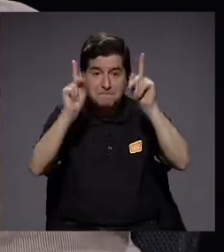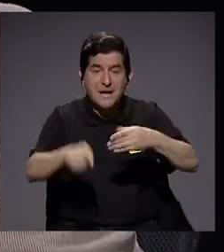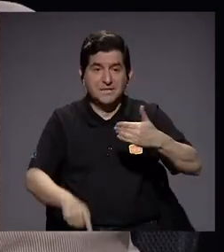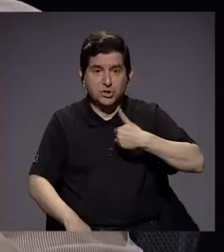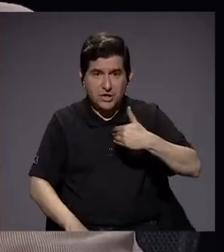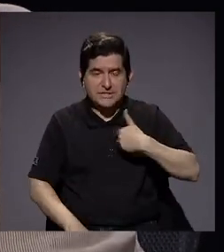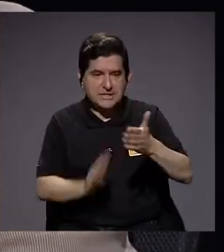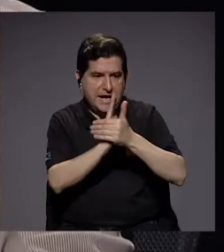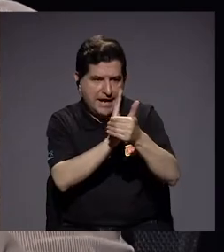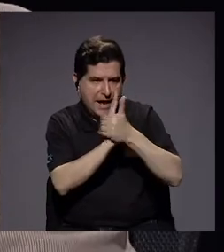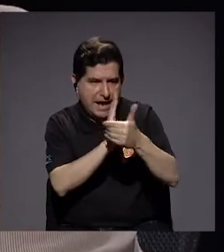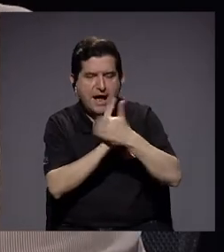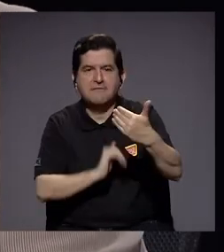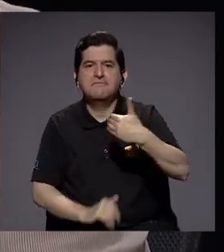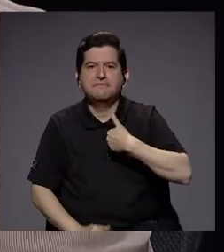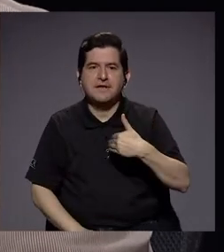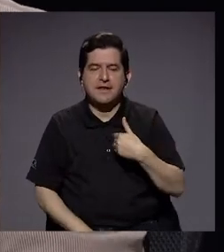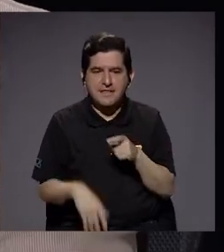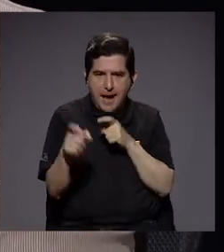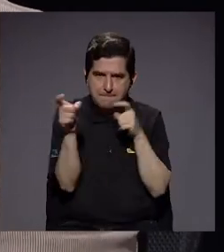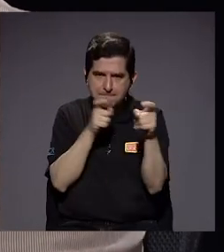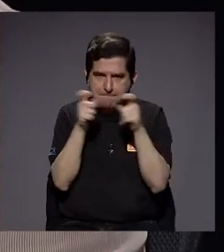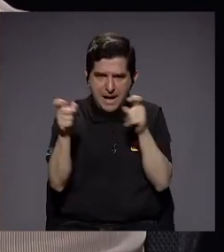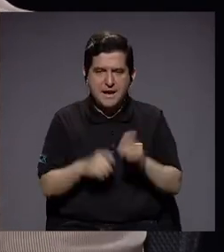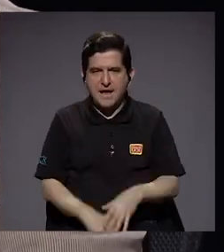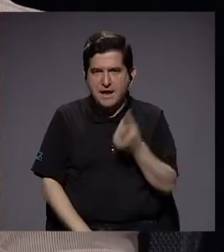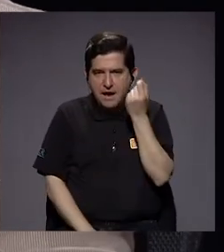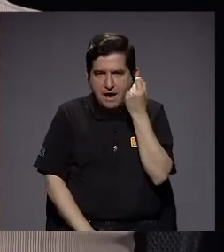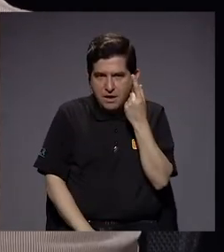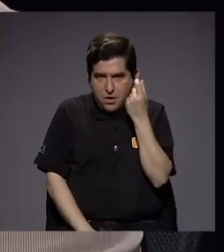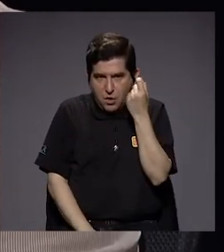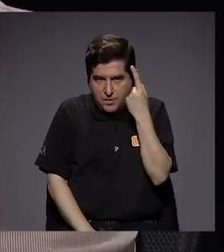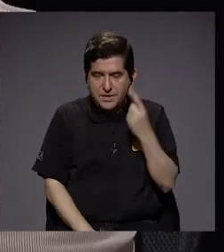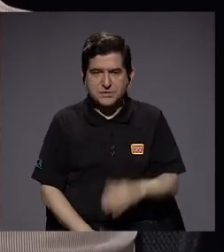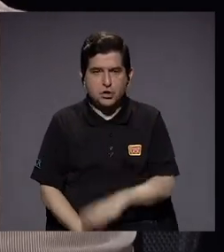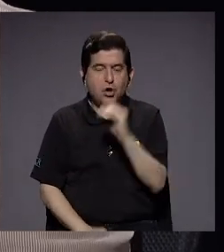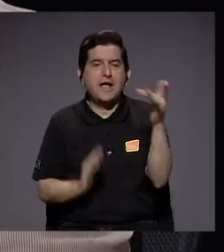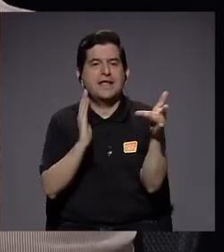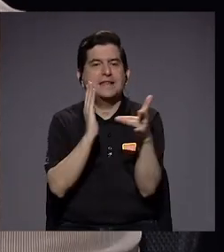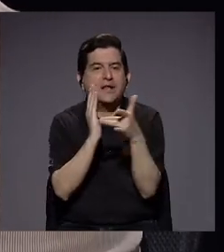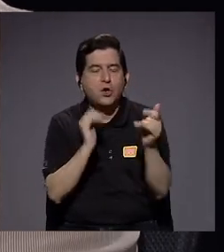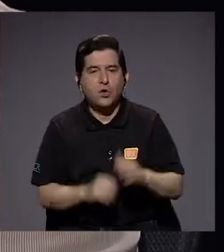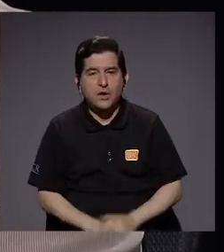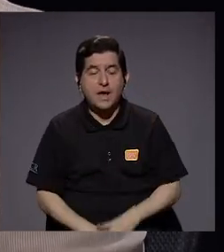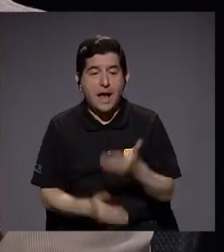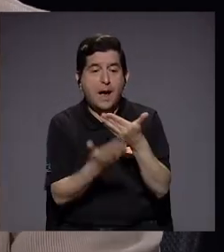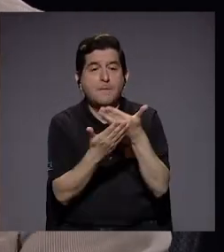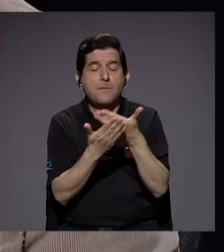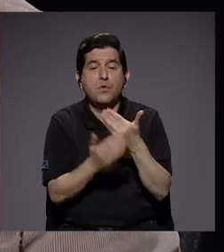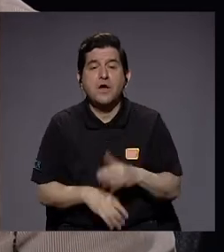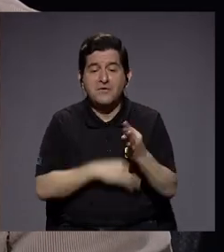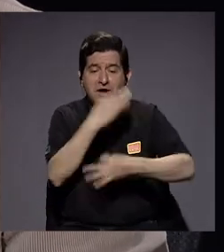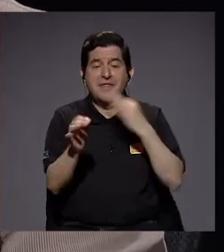las personas tienen que estar capacitadas en el manejo, en la interpretación y en la tecnología. ¿Por qué? Porque